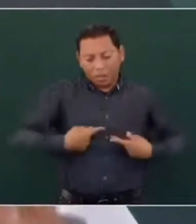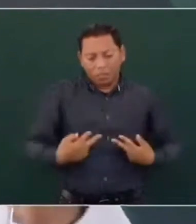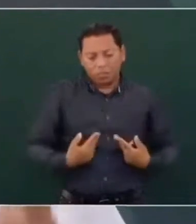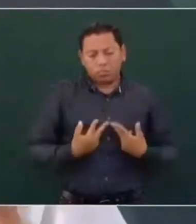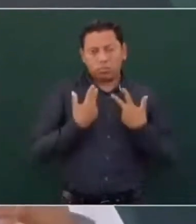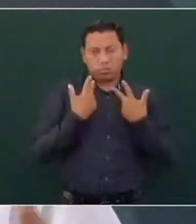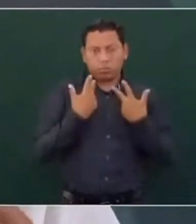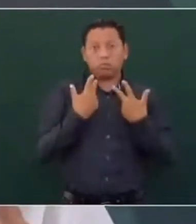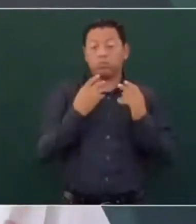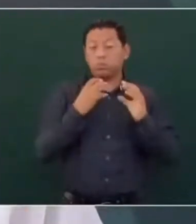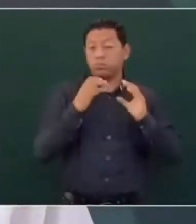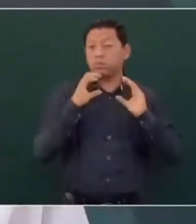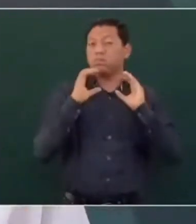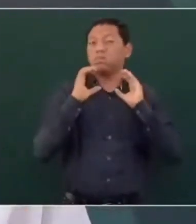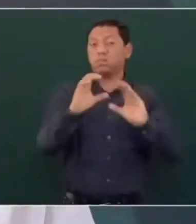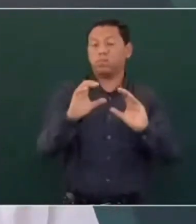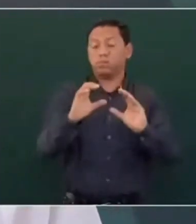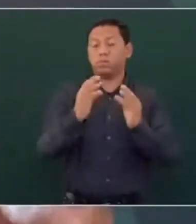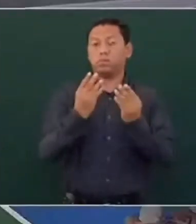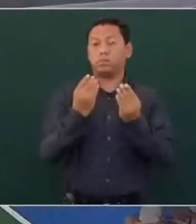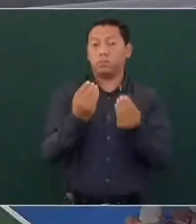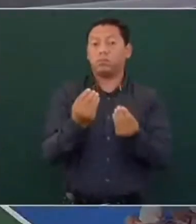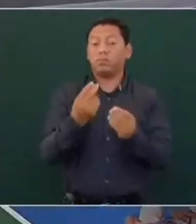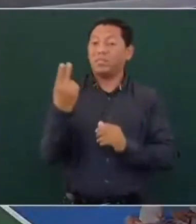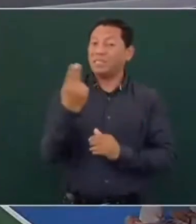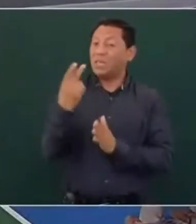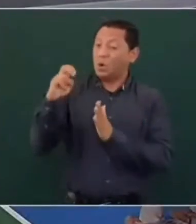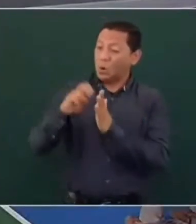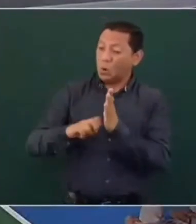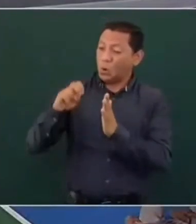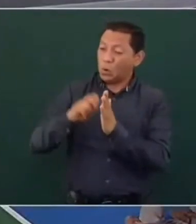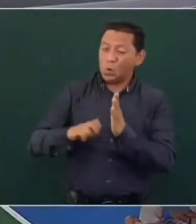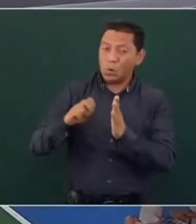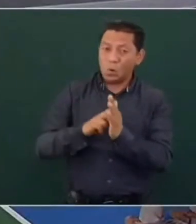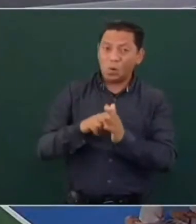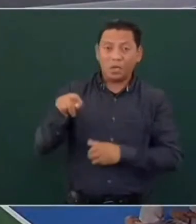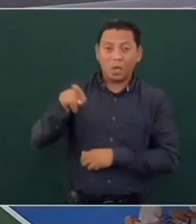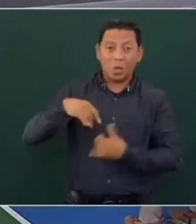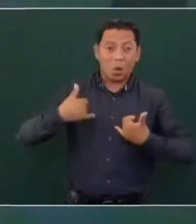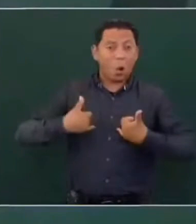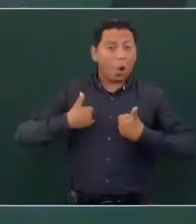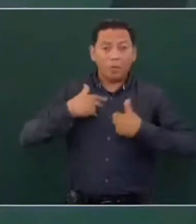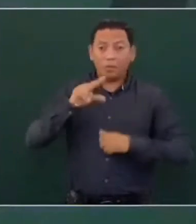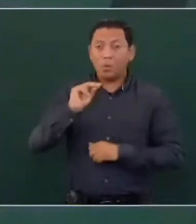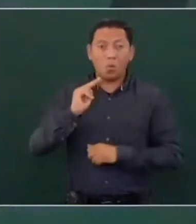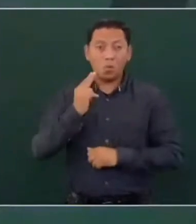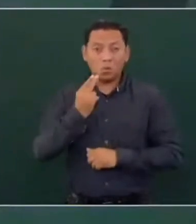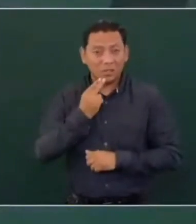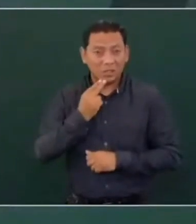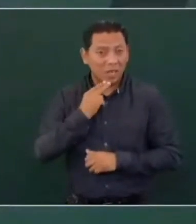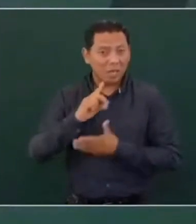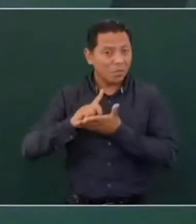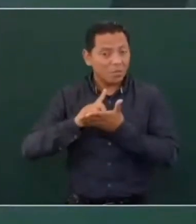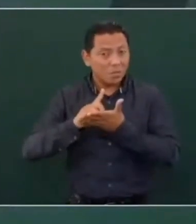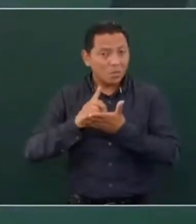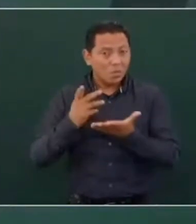Tenemos que trabajar mucho en eso, porque en la medida que no haya consumo,